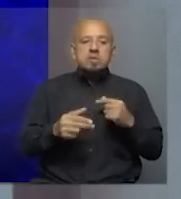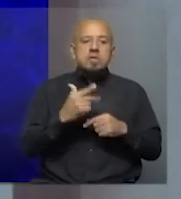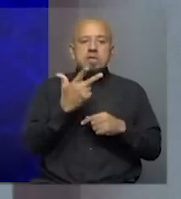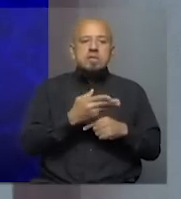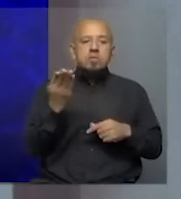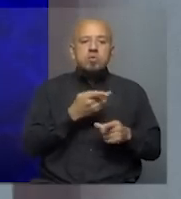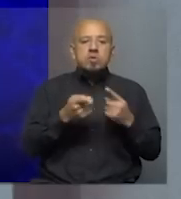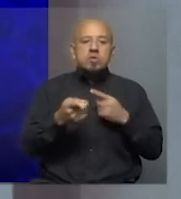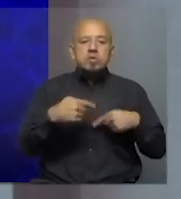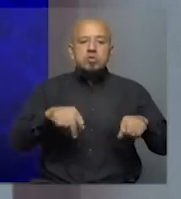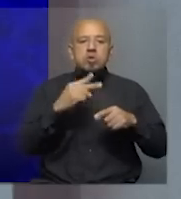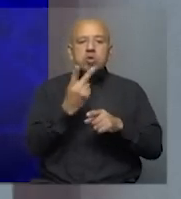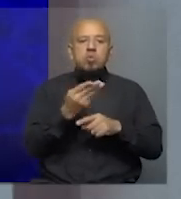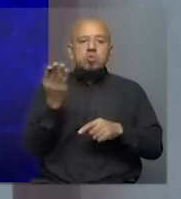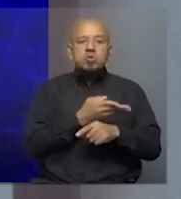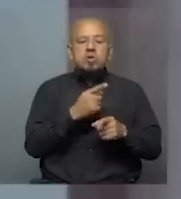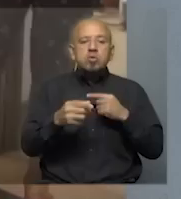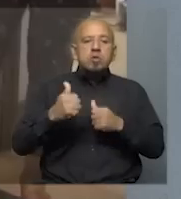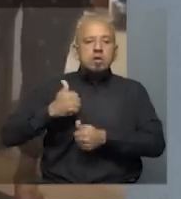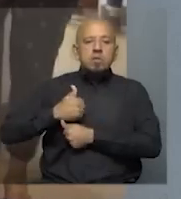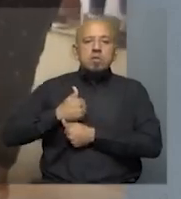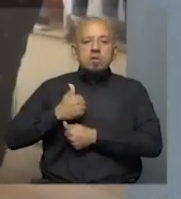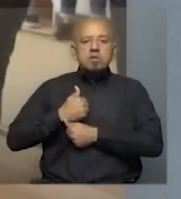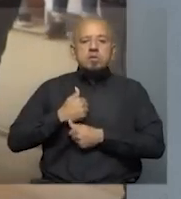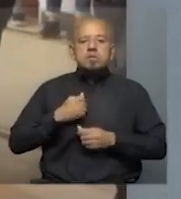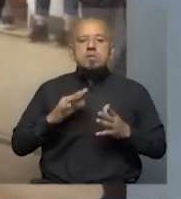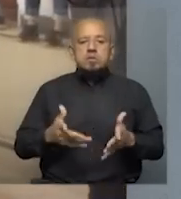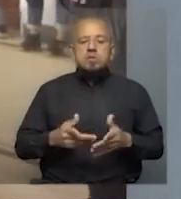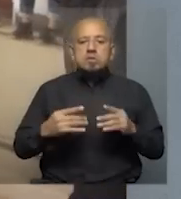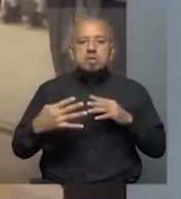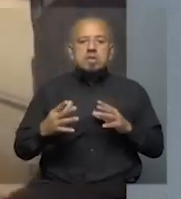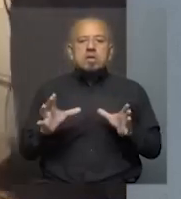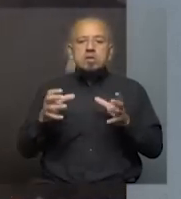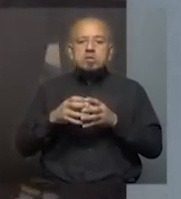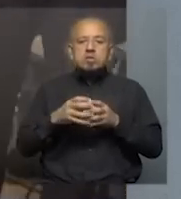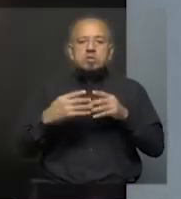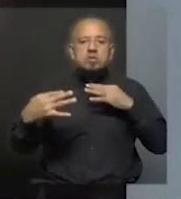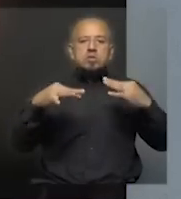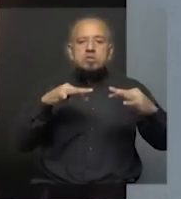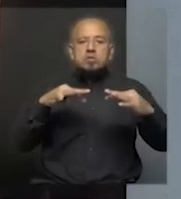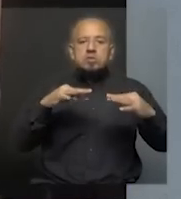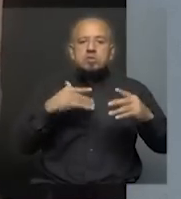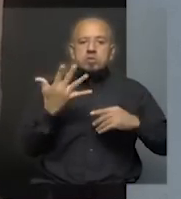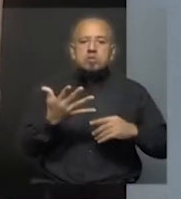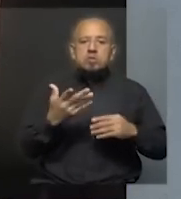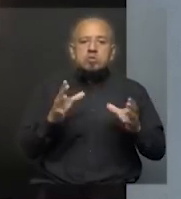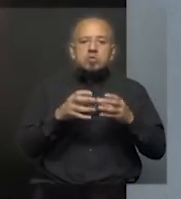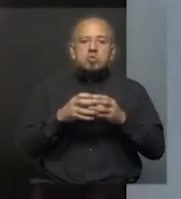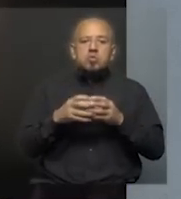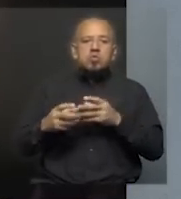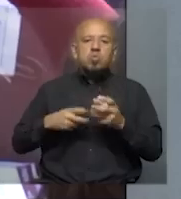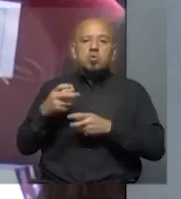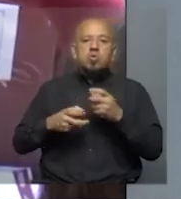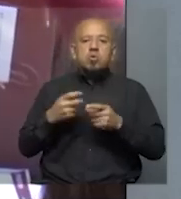Partido Colorado y 2% a Cabildo Abierto. Es decir, la oposición se ubica 5 puntos por encima de los partidos de la coalición